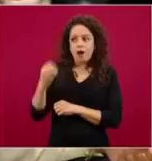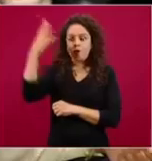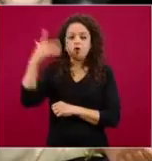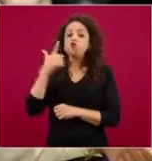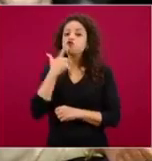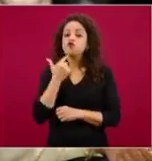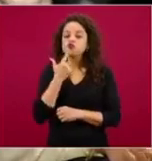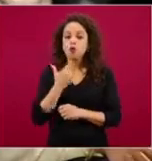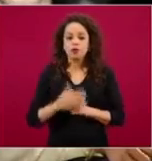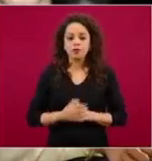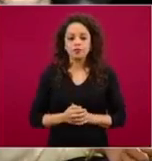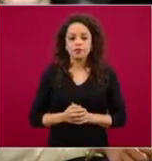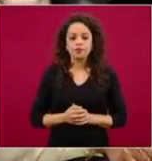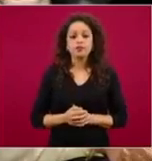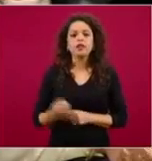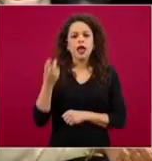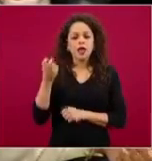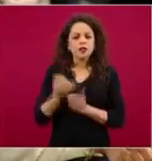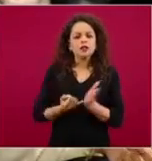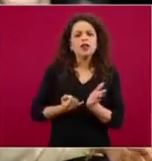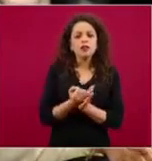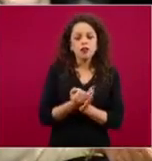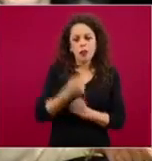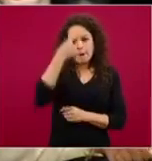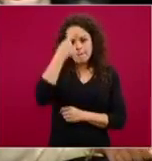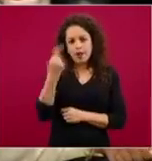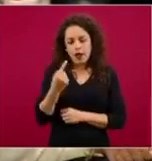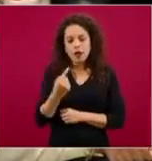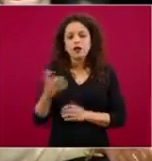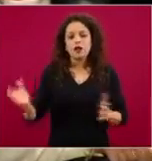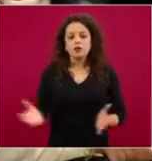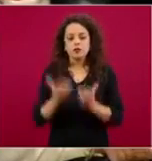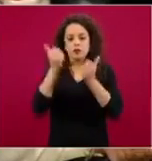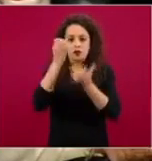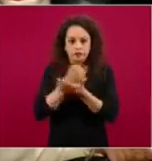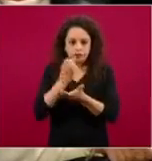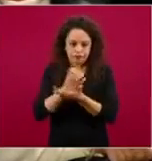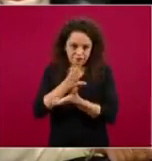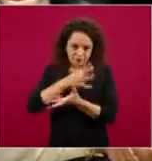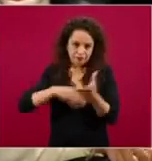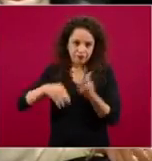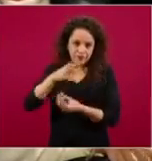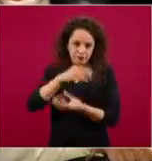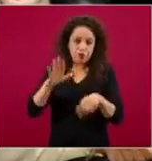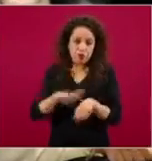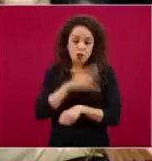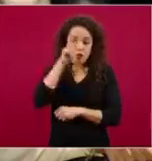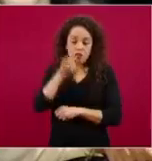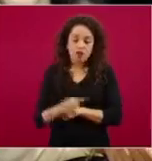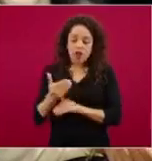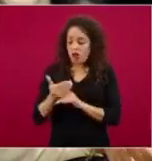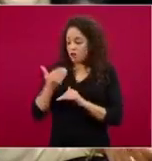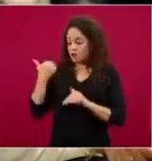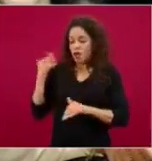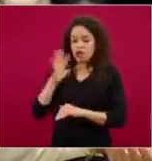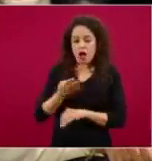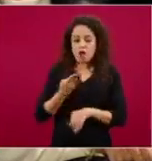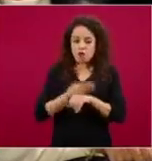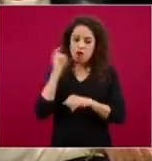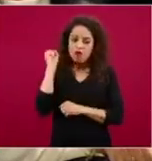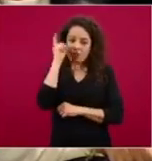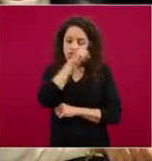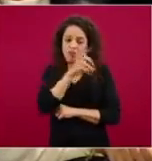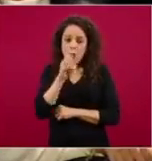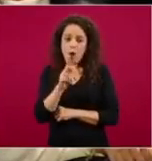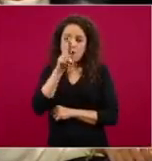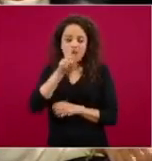la reactivación económica propia de la ciudad, que ya ha sido muy golpeada por la pandemia. Pero, doctor,